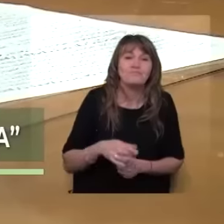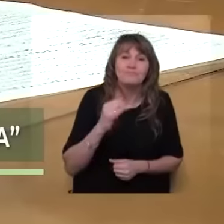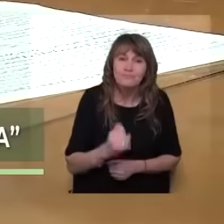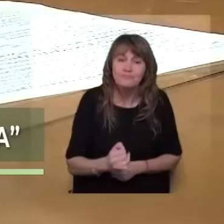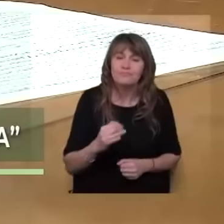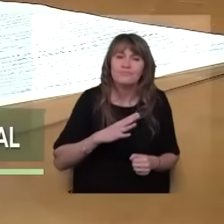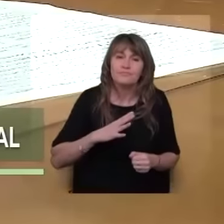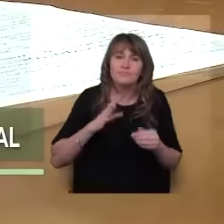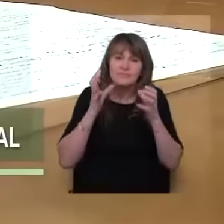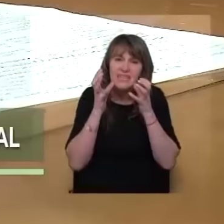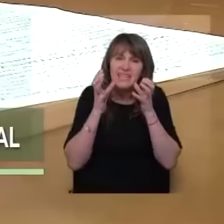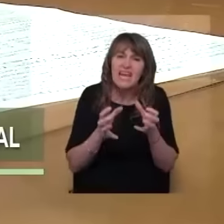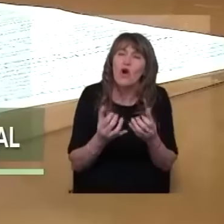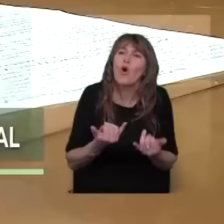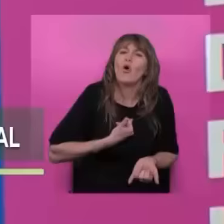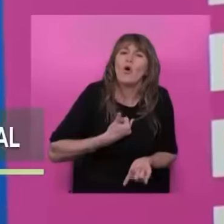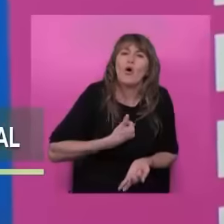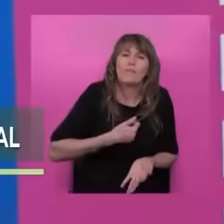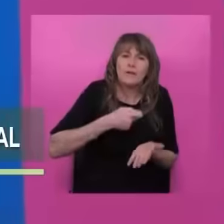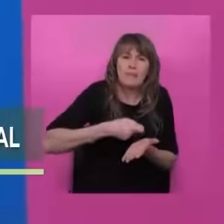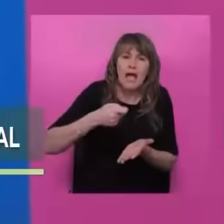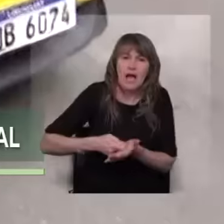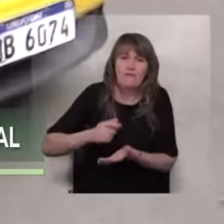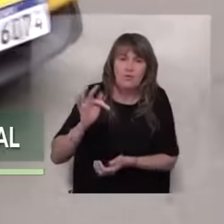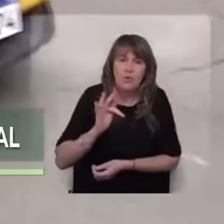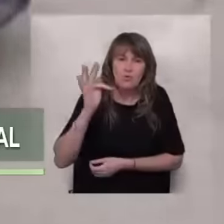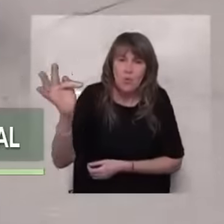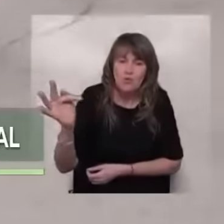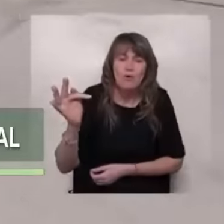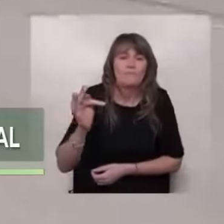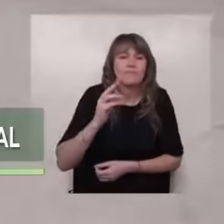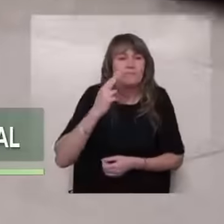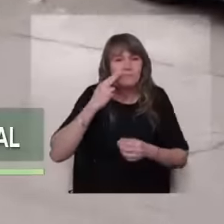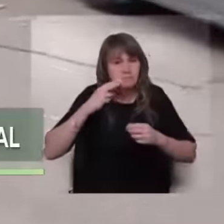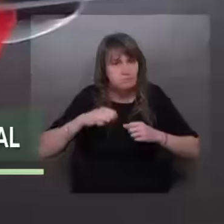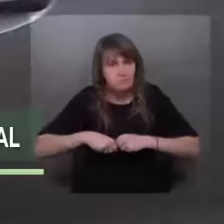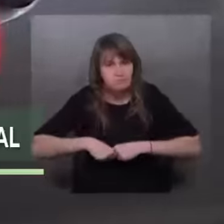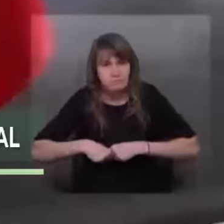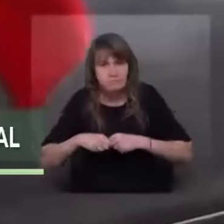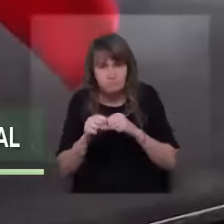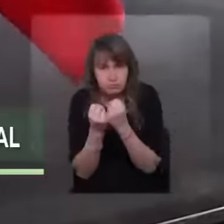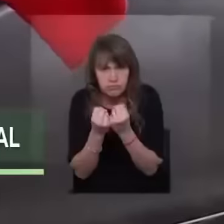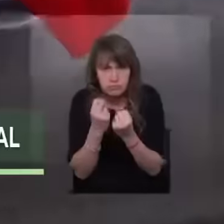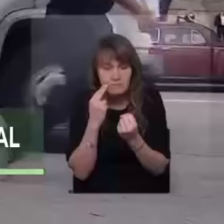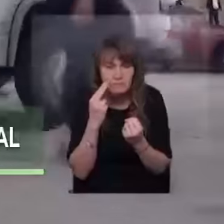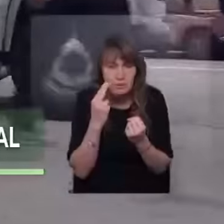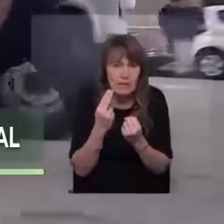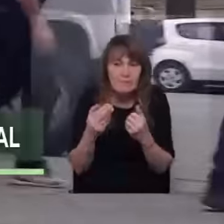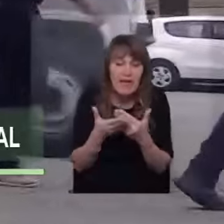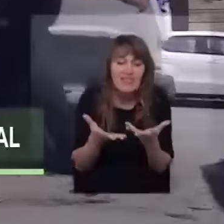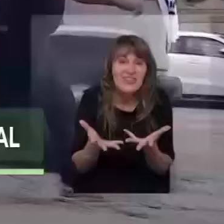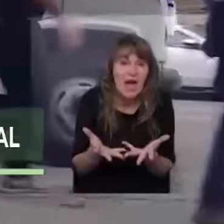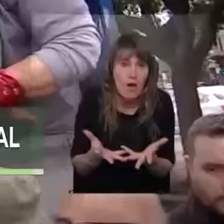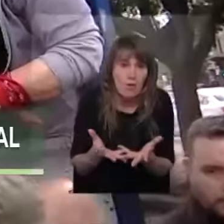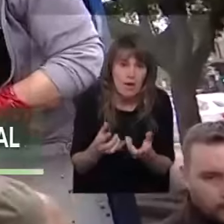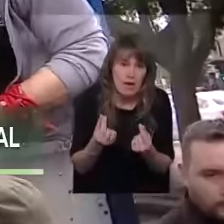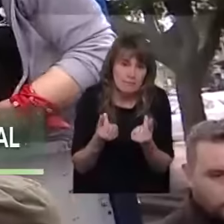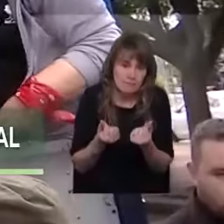la sostenibilidad podría generar el colapso del sistema a corto plazo creemos que es